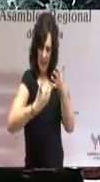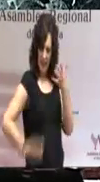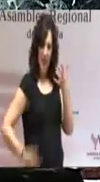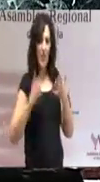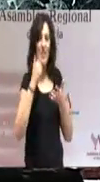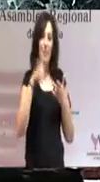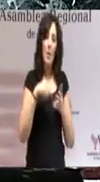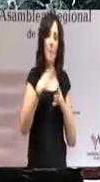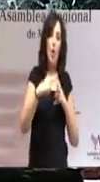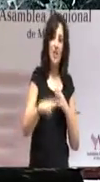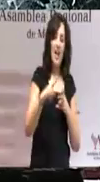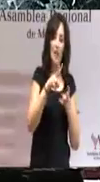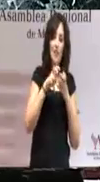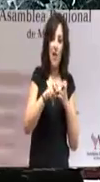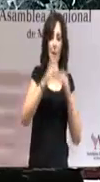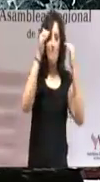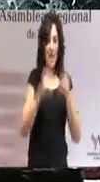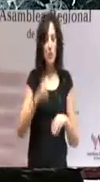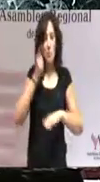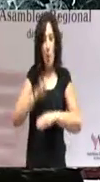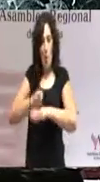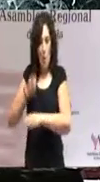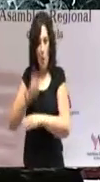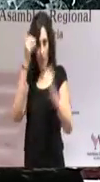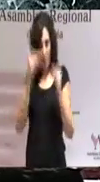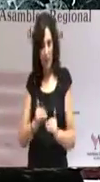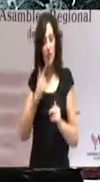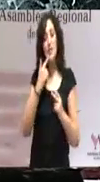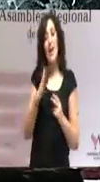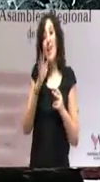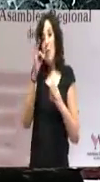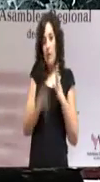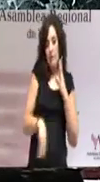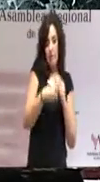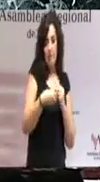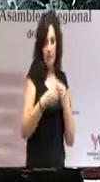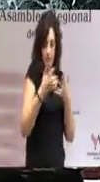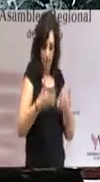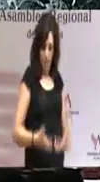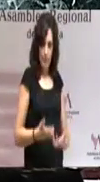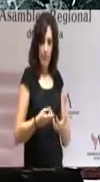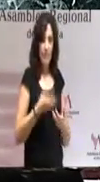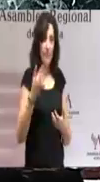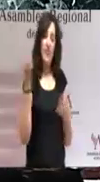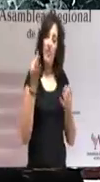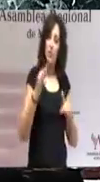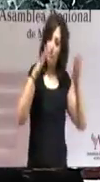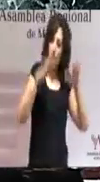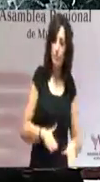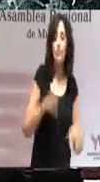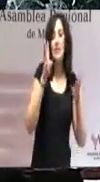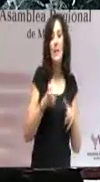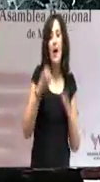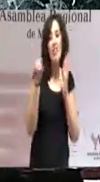política fiscal menos restrictiva. Y además añade el CES, en la que debemos de alabar el decreto